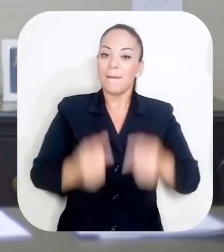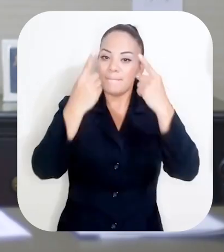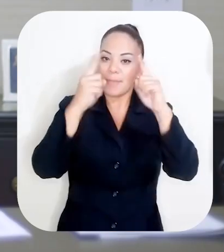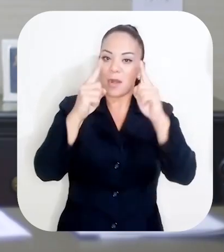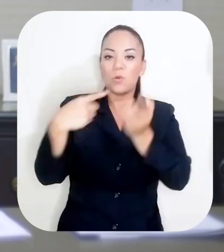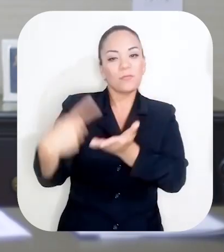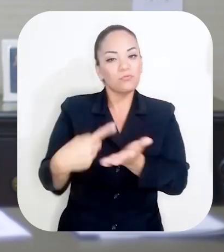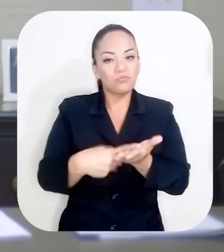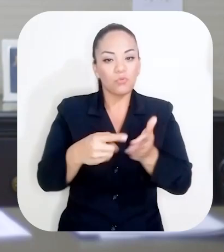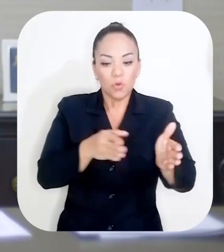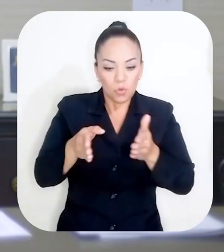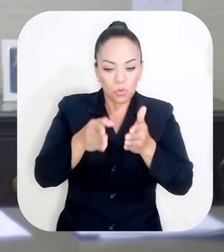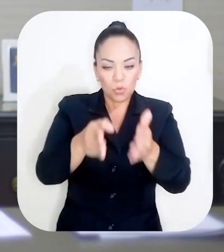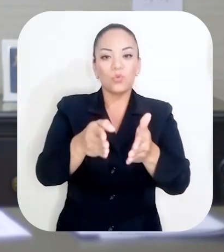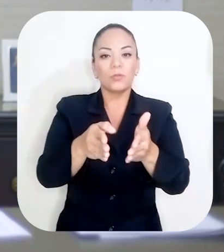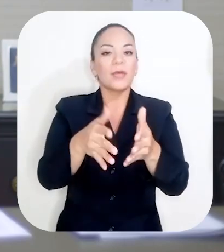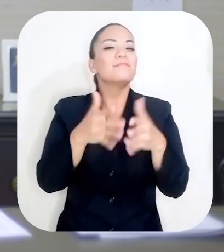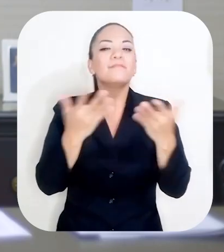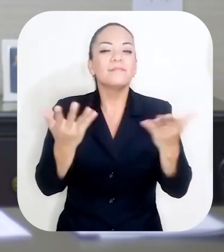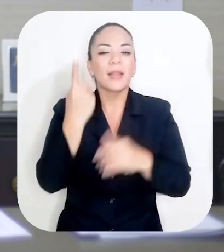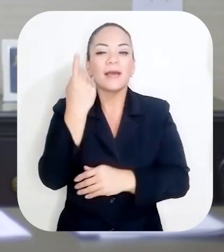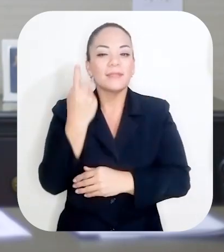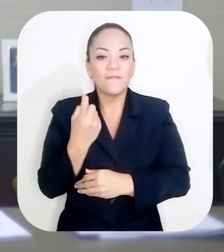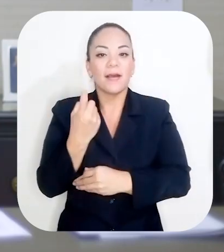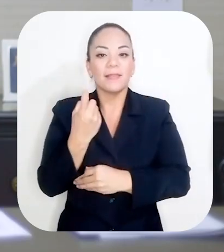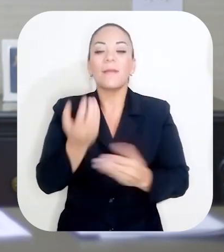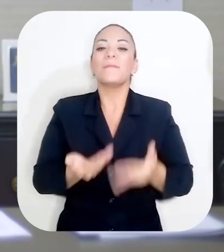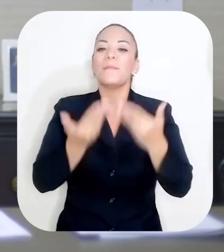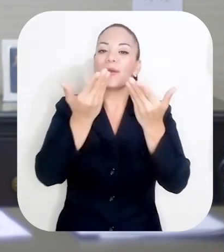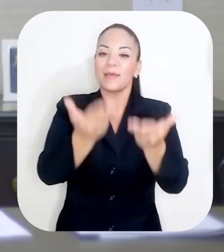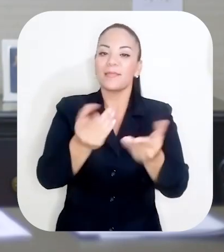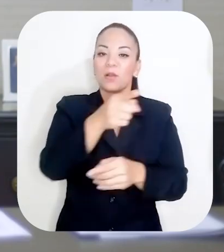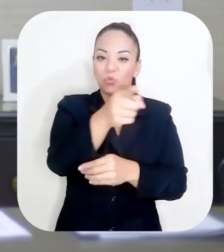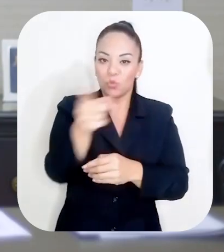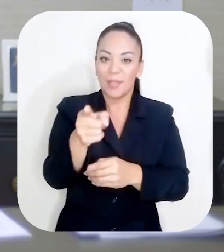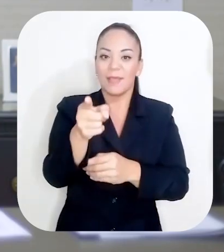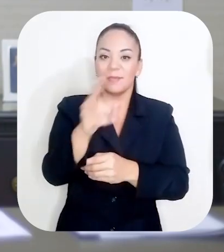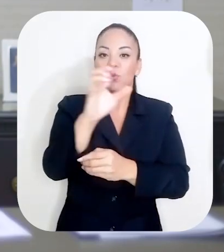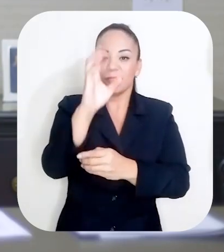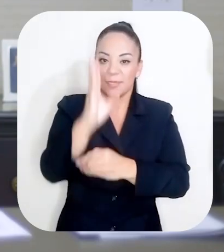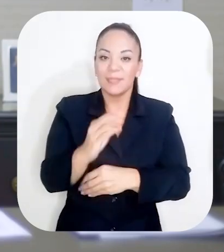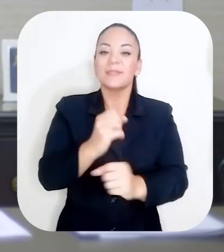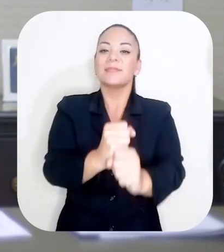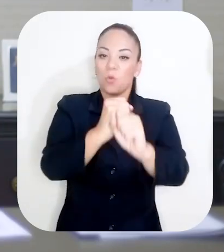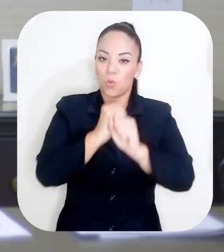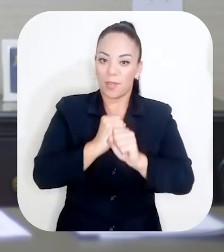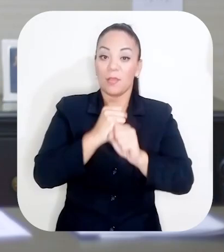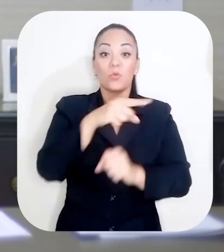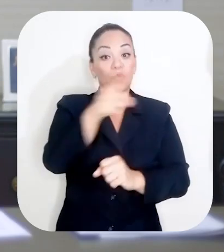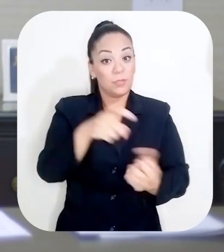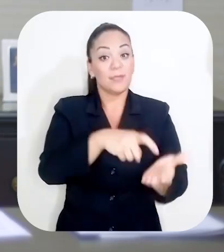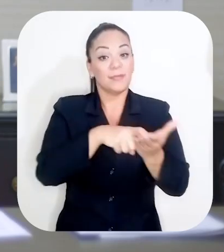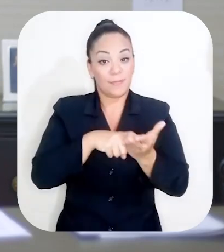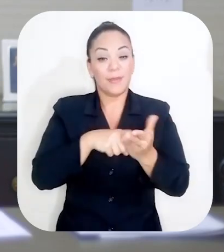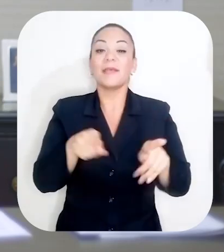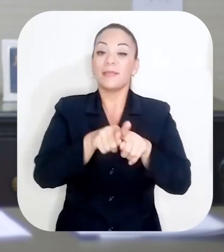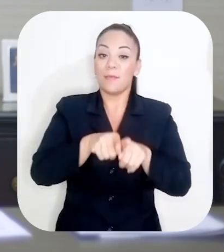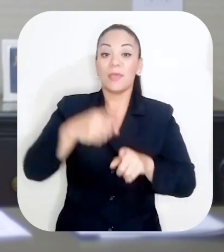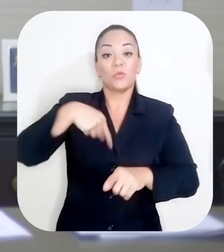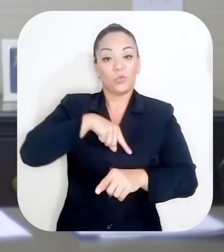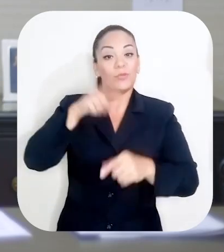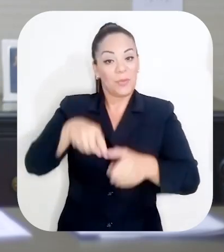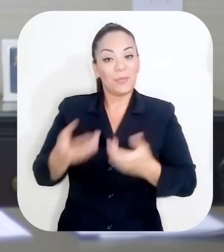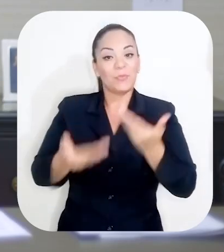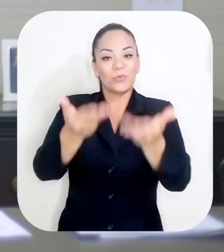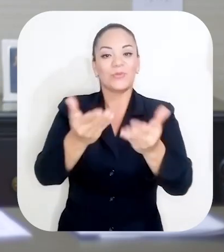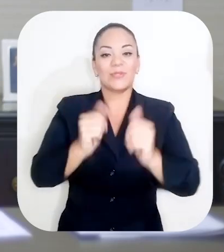marcar la ruta que hace falta para devolverle a usted la seguridad que usted demanda y que merece